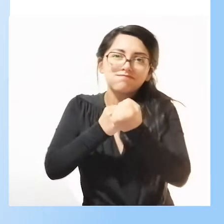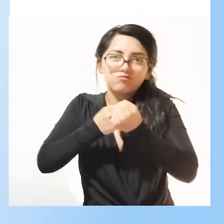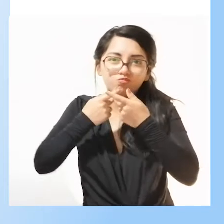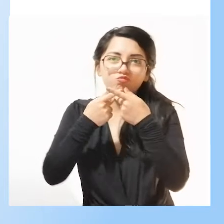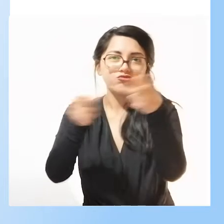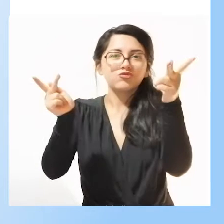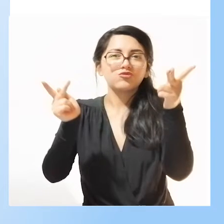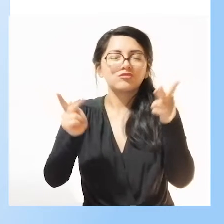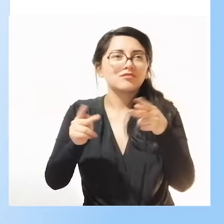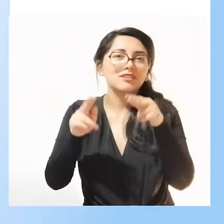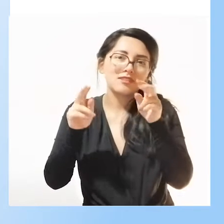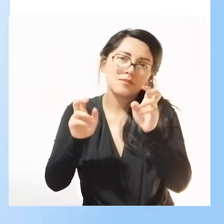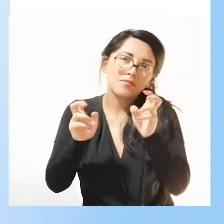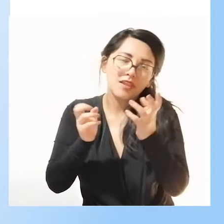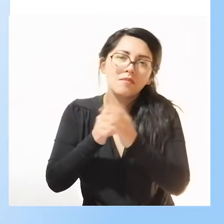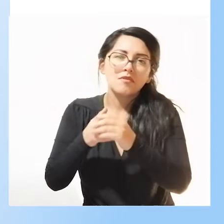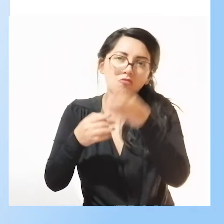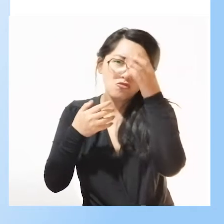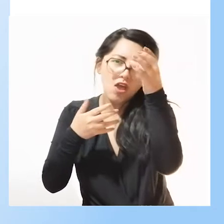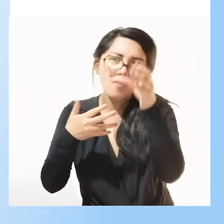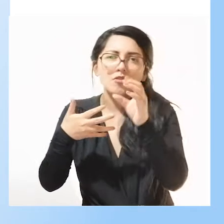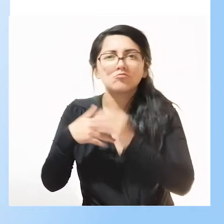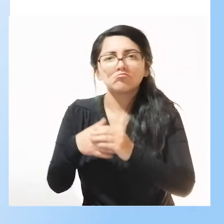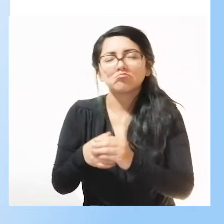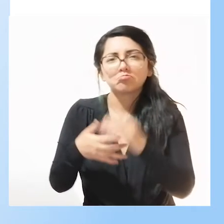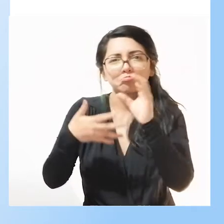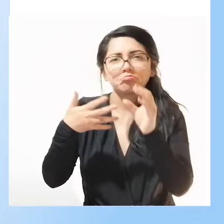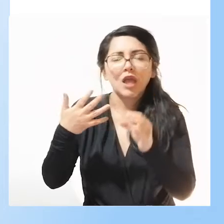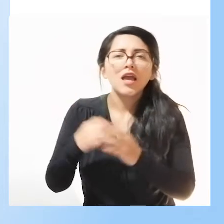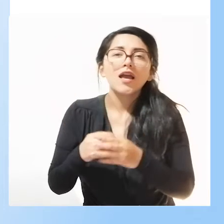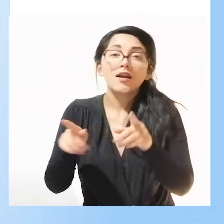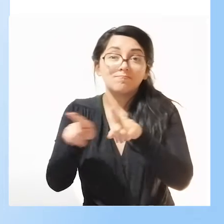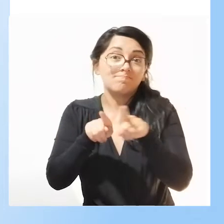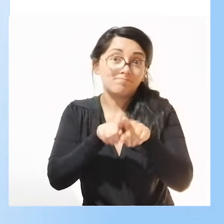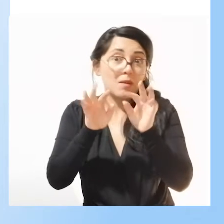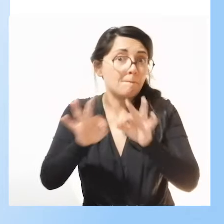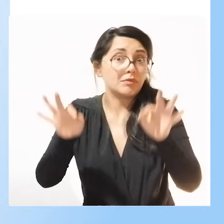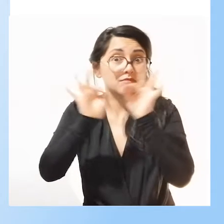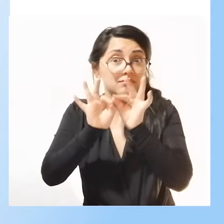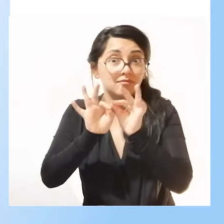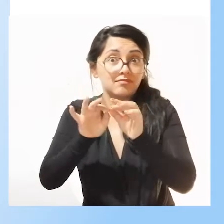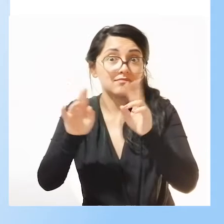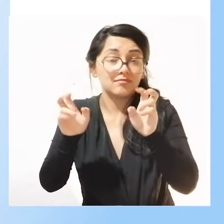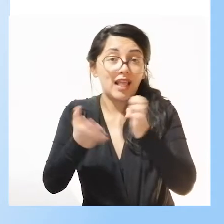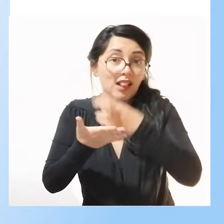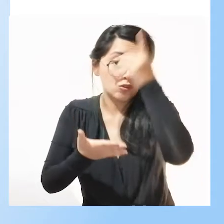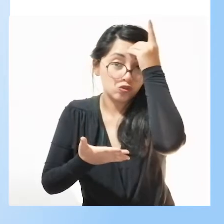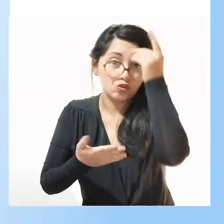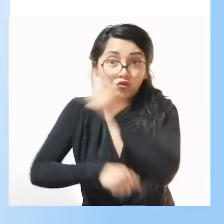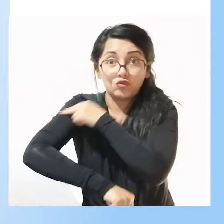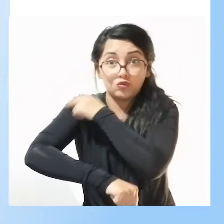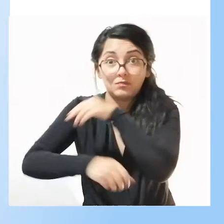una parte de los contenidos que son fundamentales para una pedagogía hospitalaria de calidad.